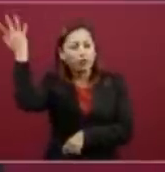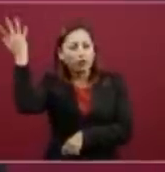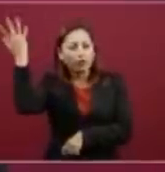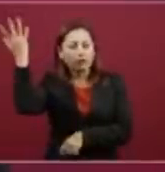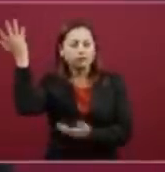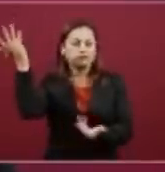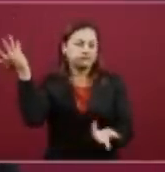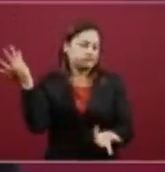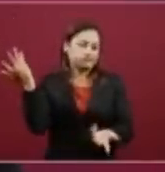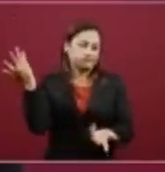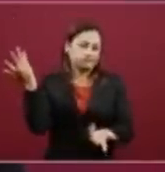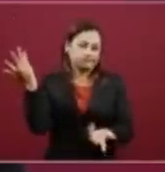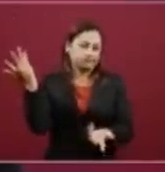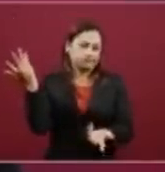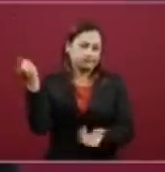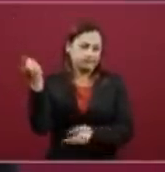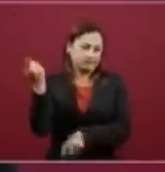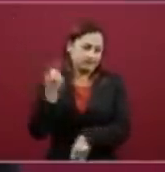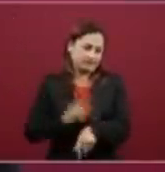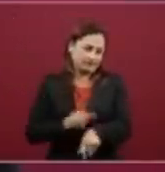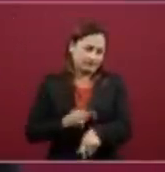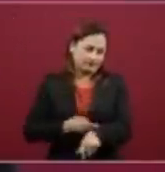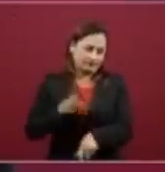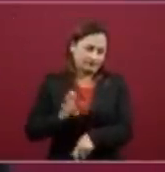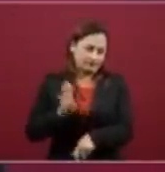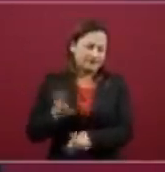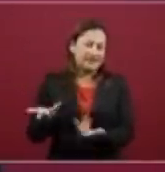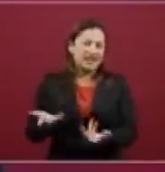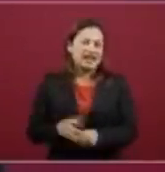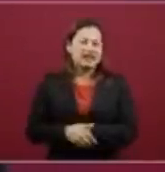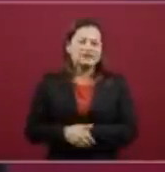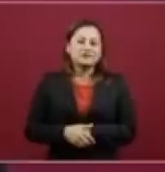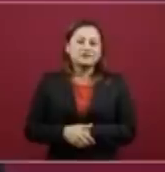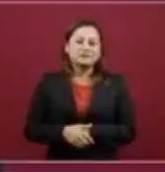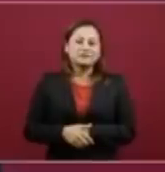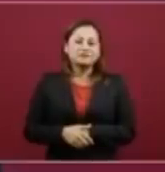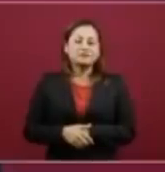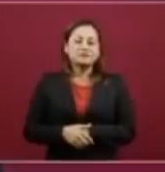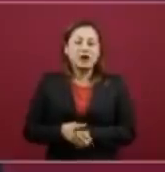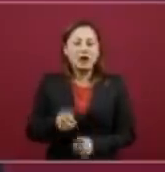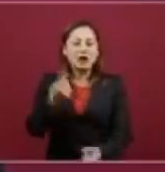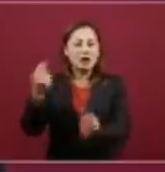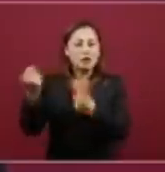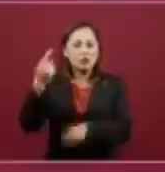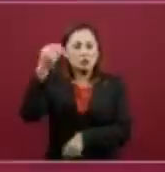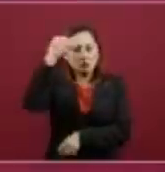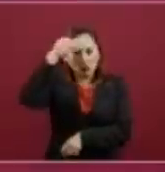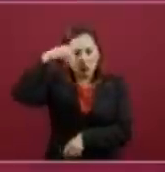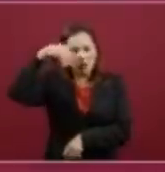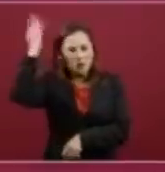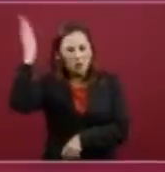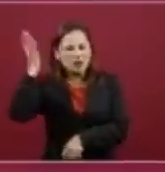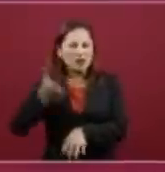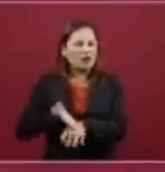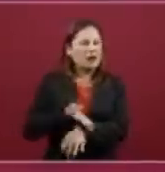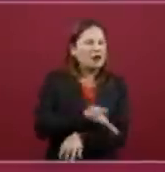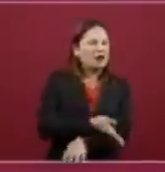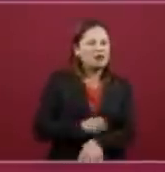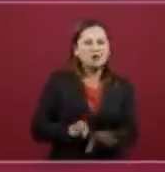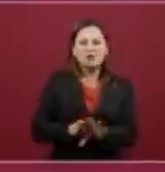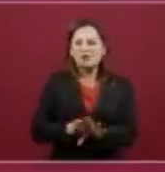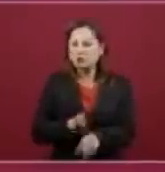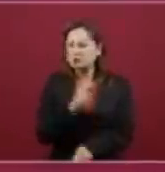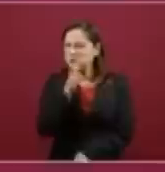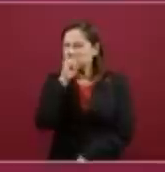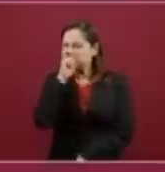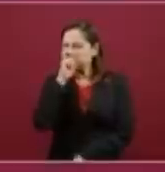y se olvida cómo era el régimen autoritario,